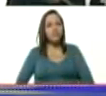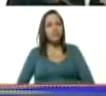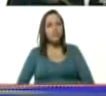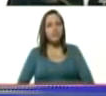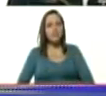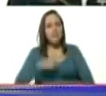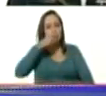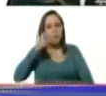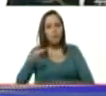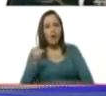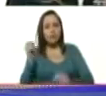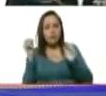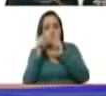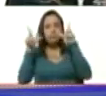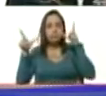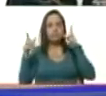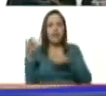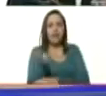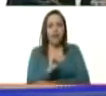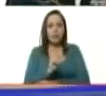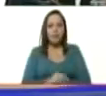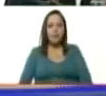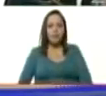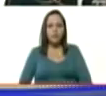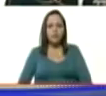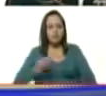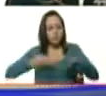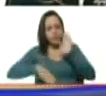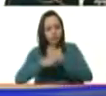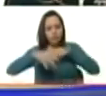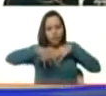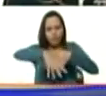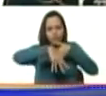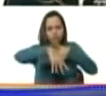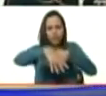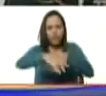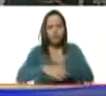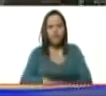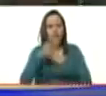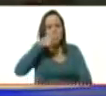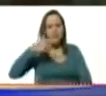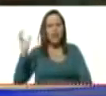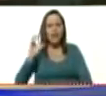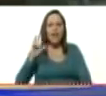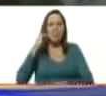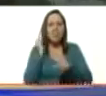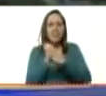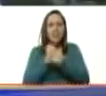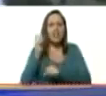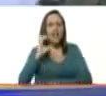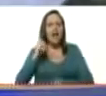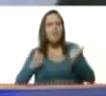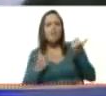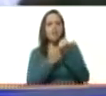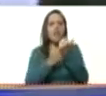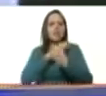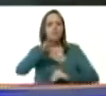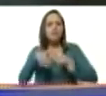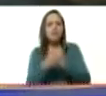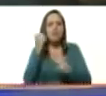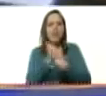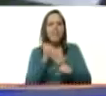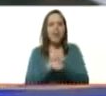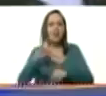haya reaccionado tan rápido y haya salido a las calles. El pueblo de Caracas, los trabajadores de Caracas, a apoyar a los trabajadores